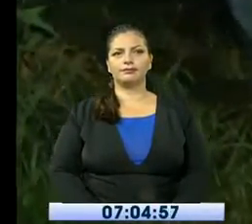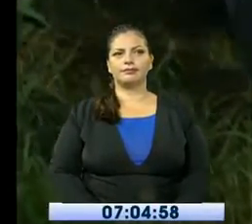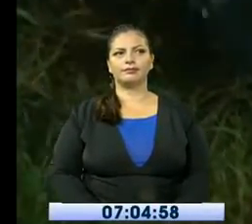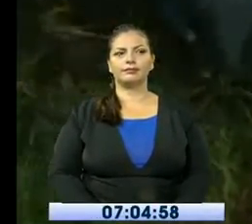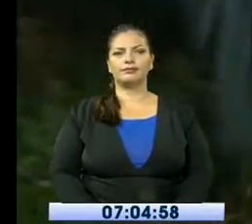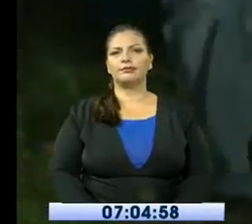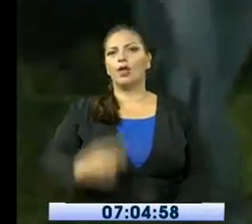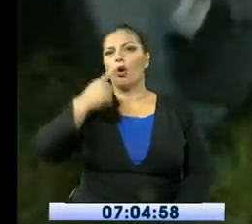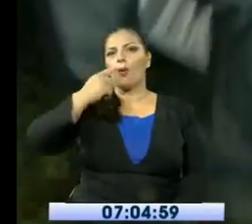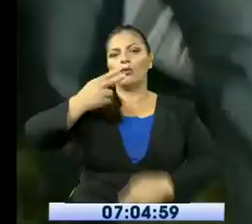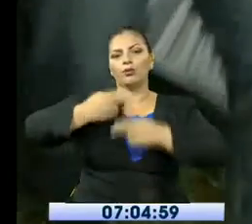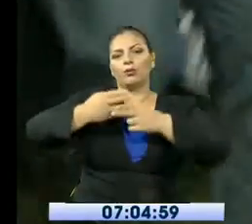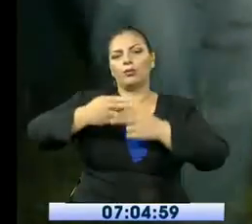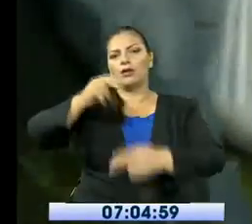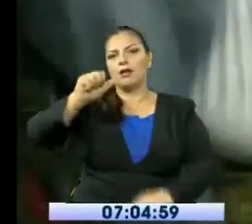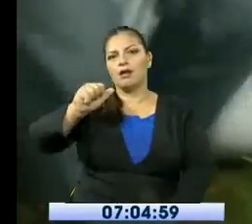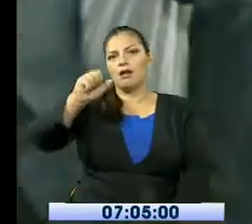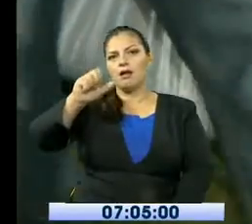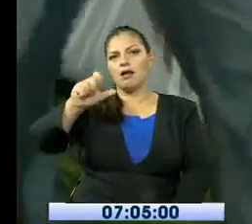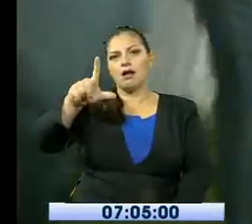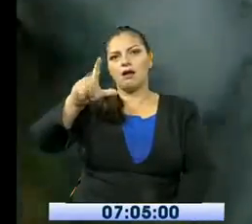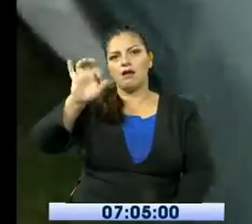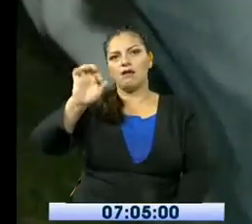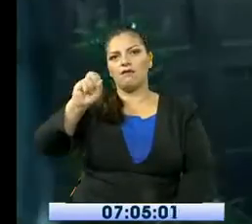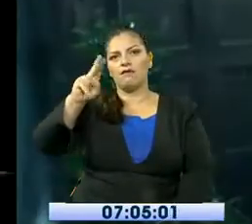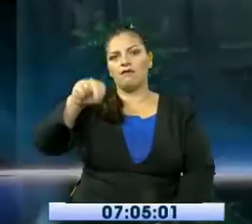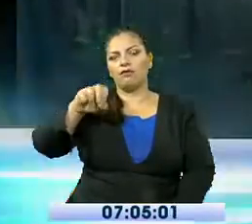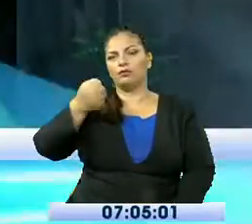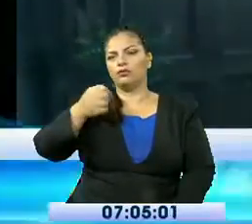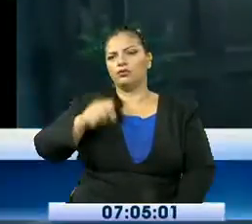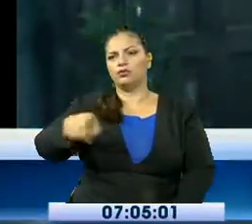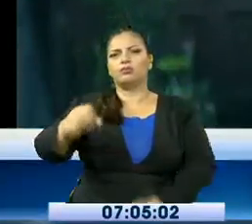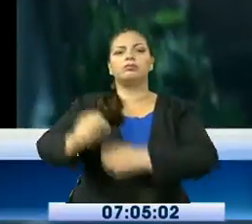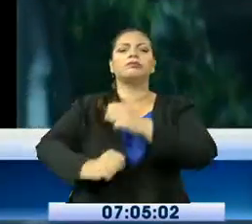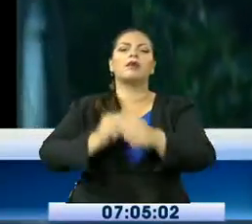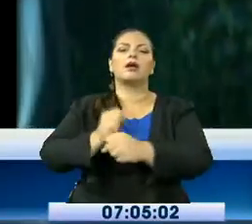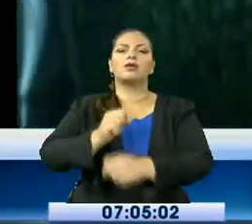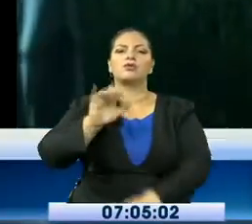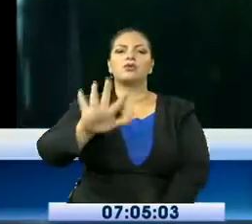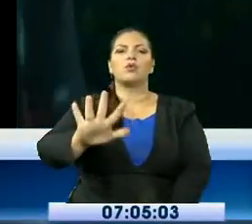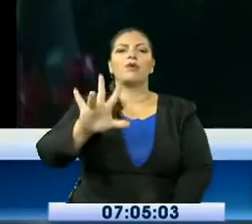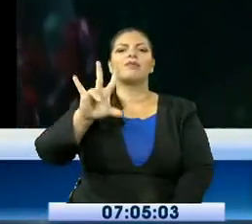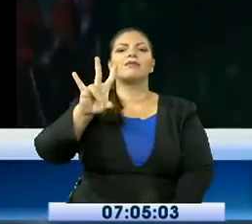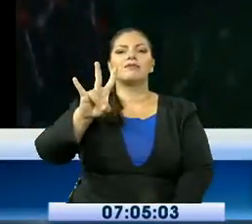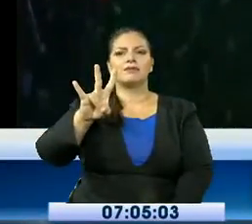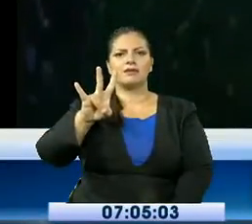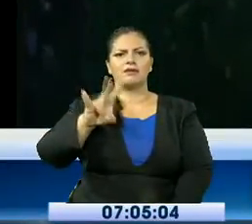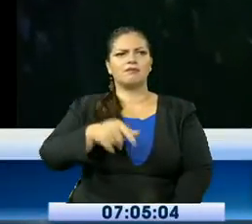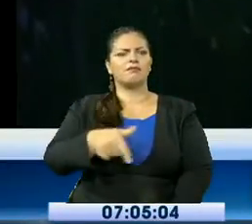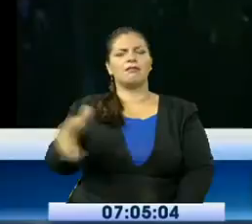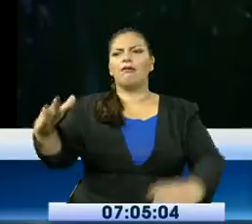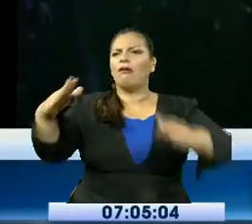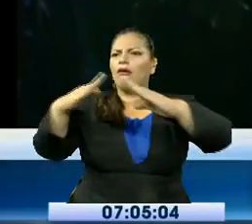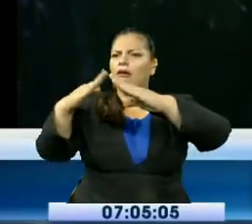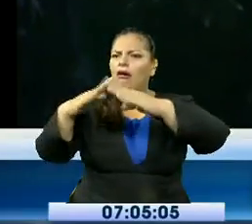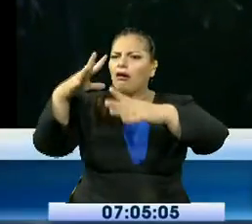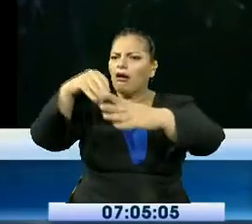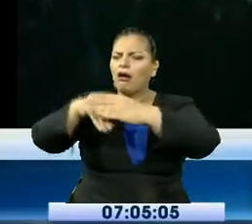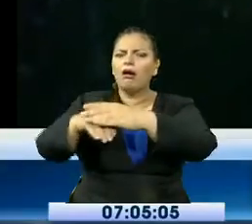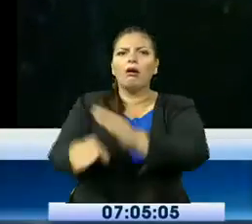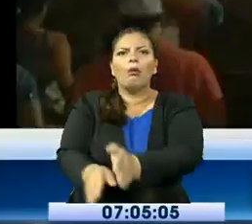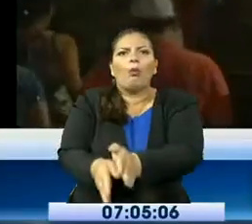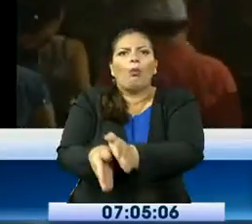Alfonso Octavio Peñafiel Pazmiño, de 57 años, fue encontrado sin vida dentro de su domicilio, ubicado